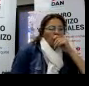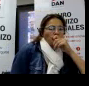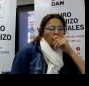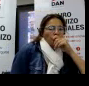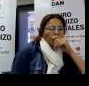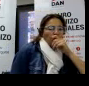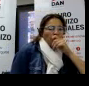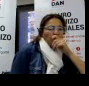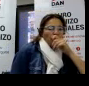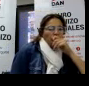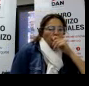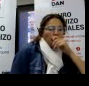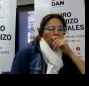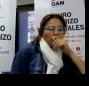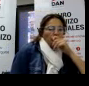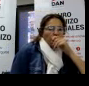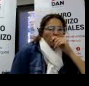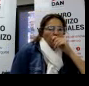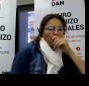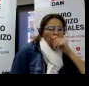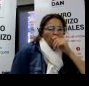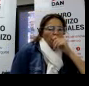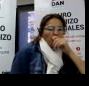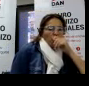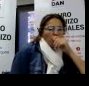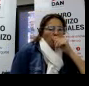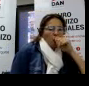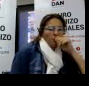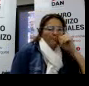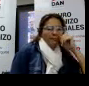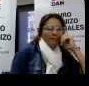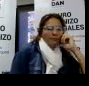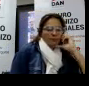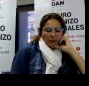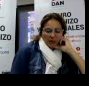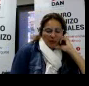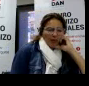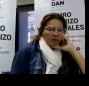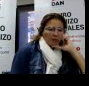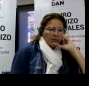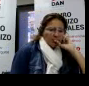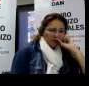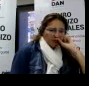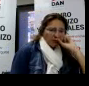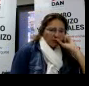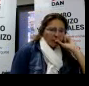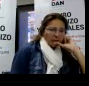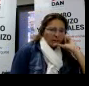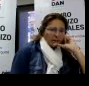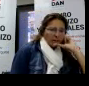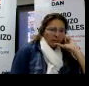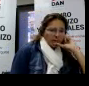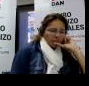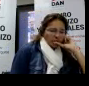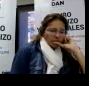debería estar vigente, deberíamos estar ya en condiciones neutrales, pero que todavía los efectos que produce el evento La Niña